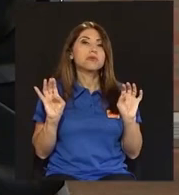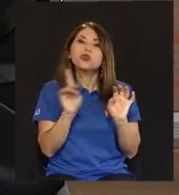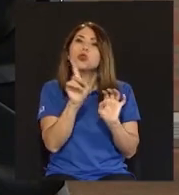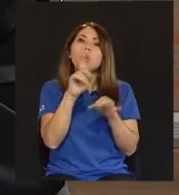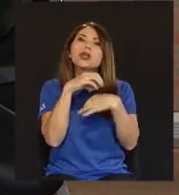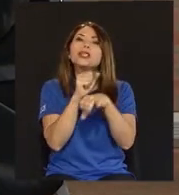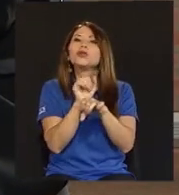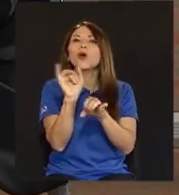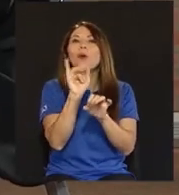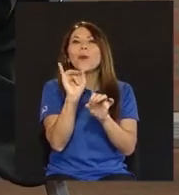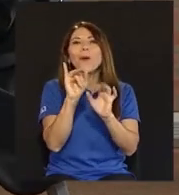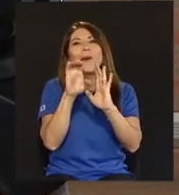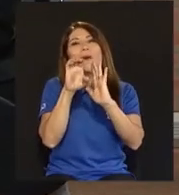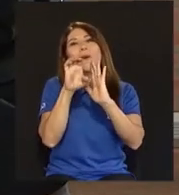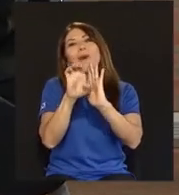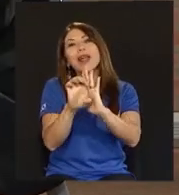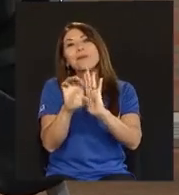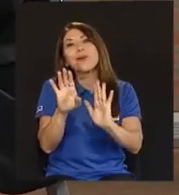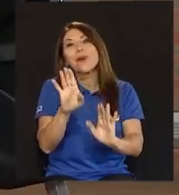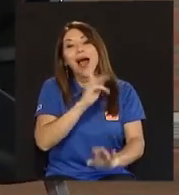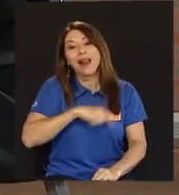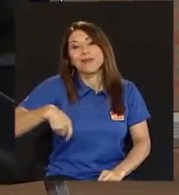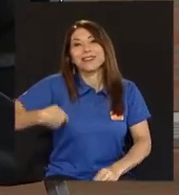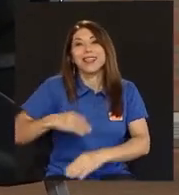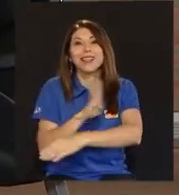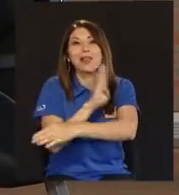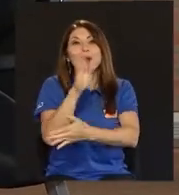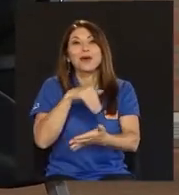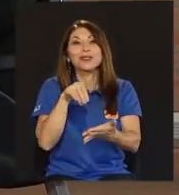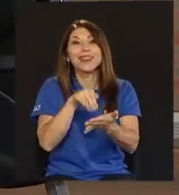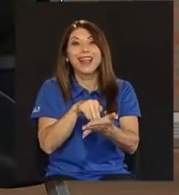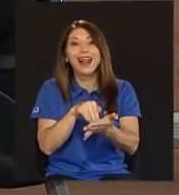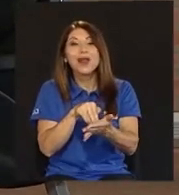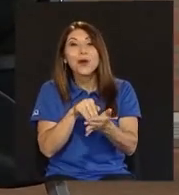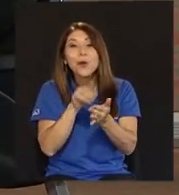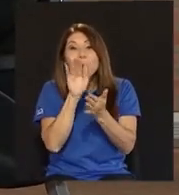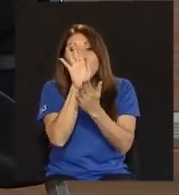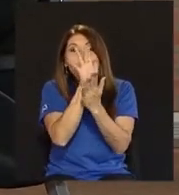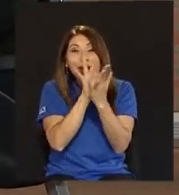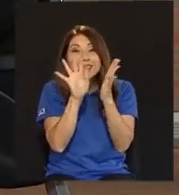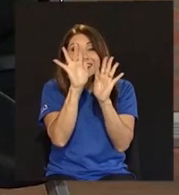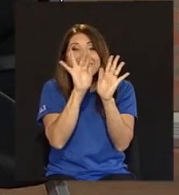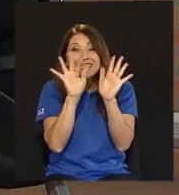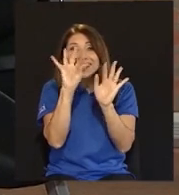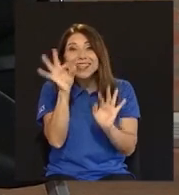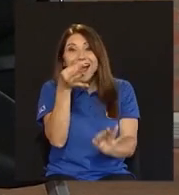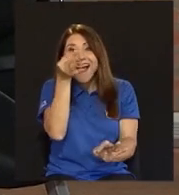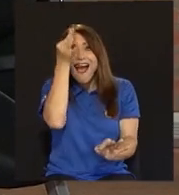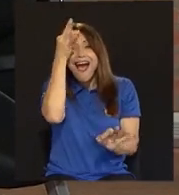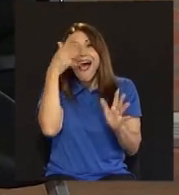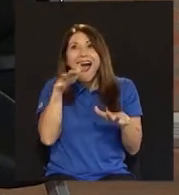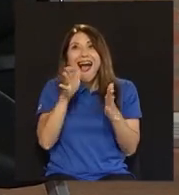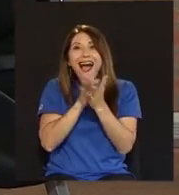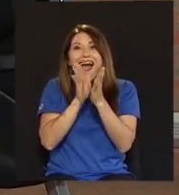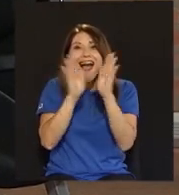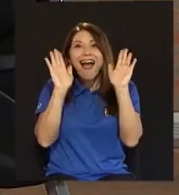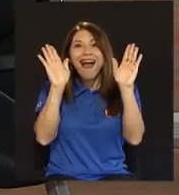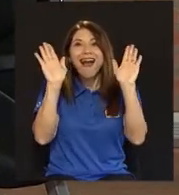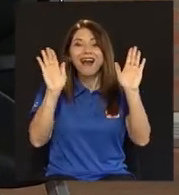estrellita en la frente al presidente del Banco Central, ni hizo fiesta, y eso llama la atención. ¿Por qué la